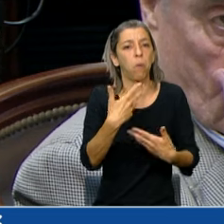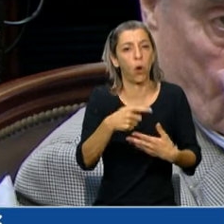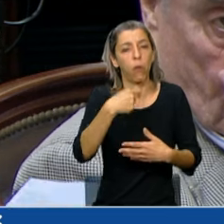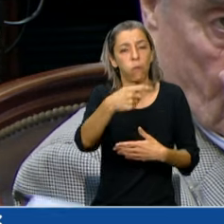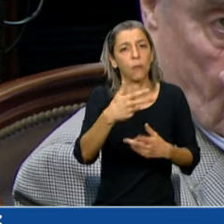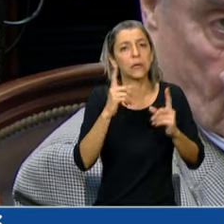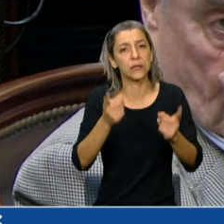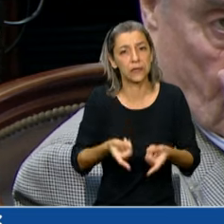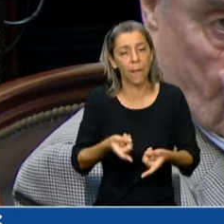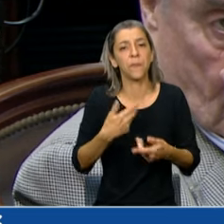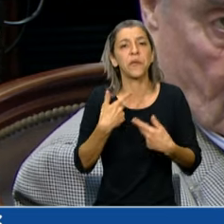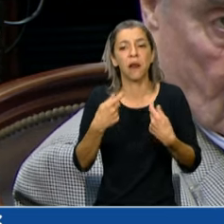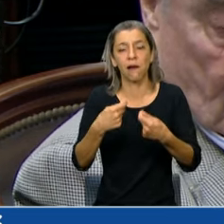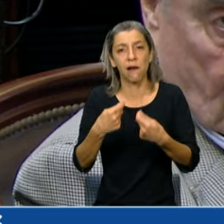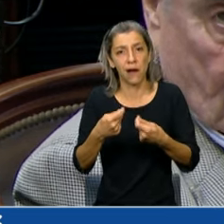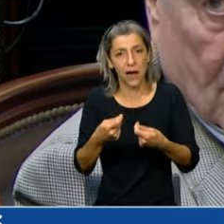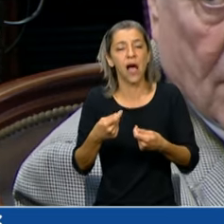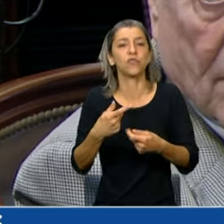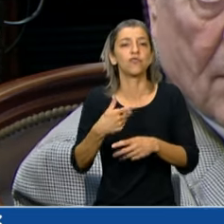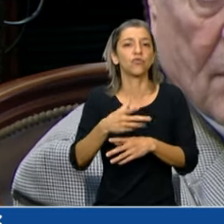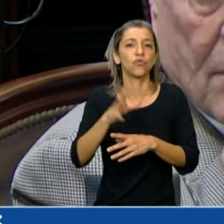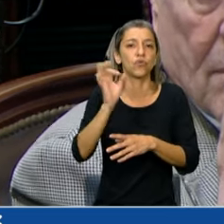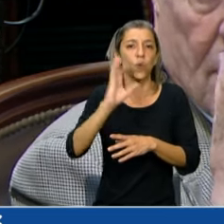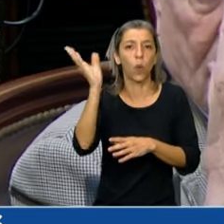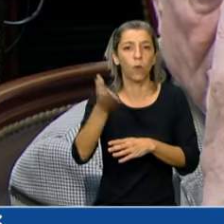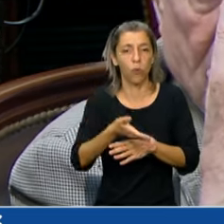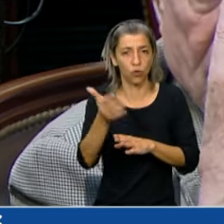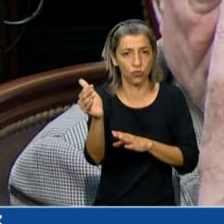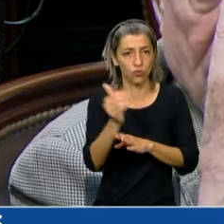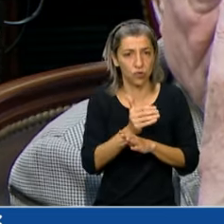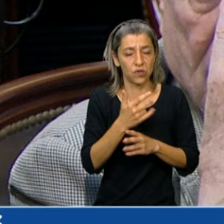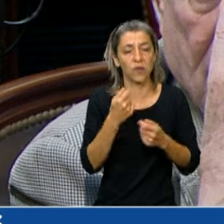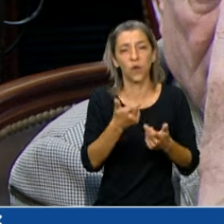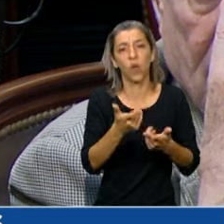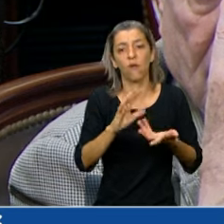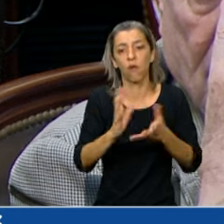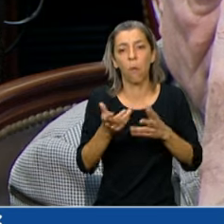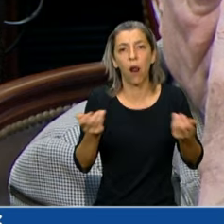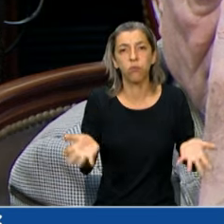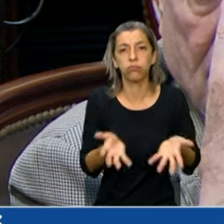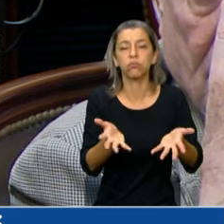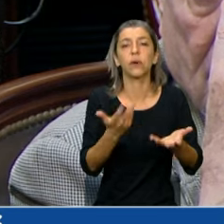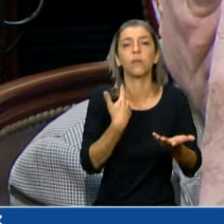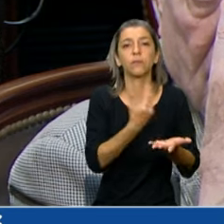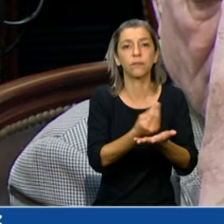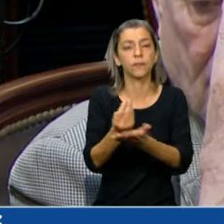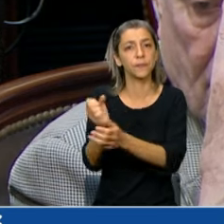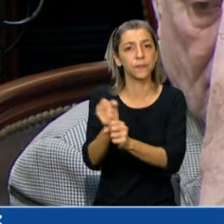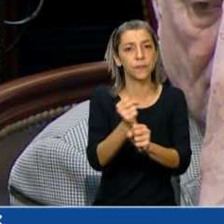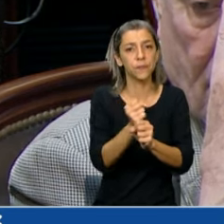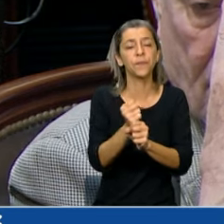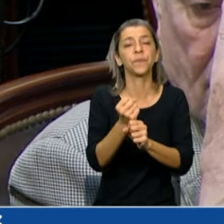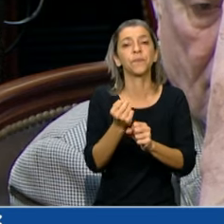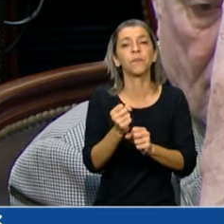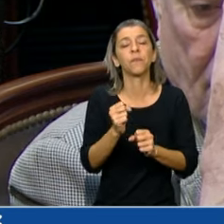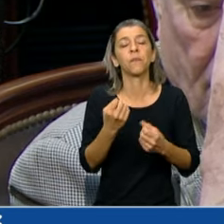50% de los gastos además hay un régimen de promoción del empleo del calzado y de la